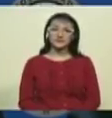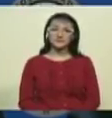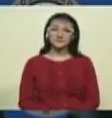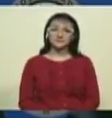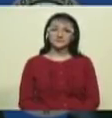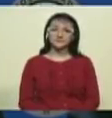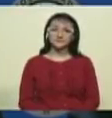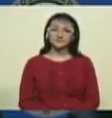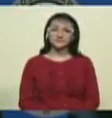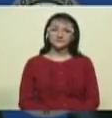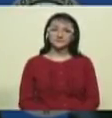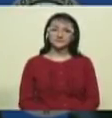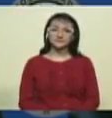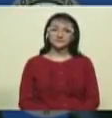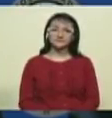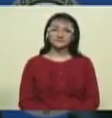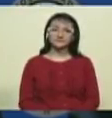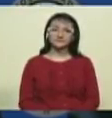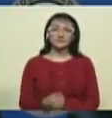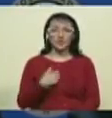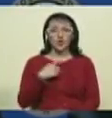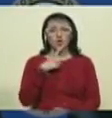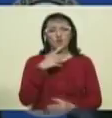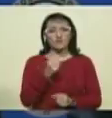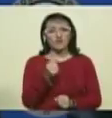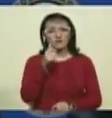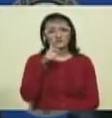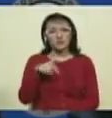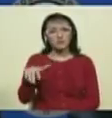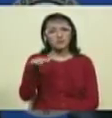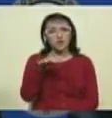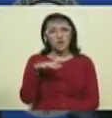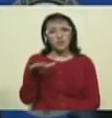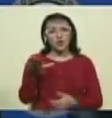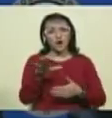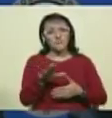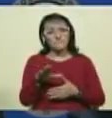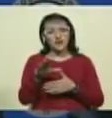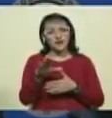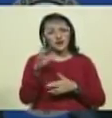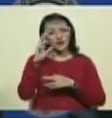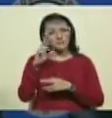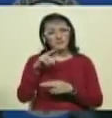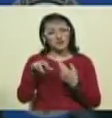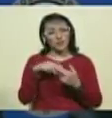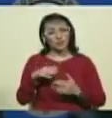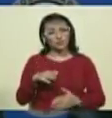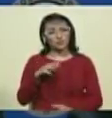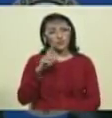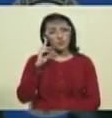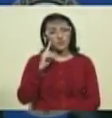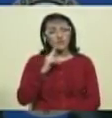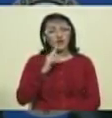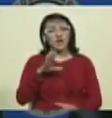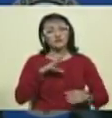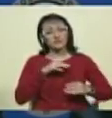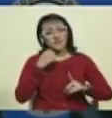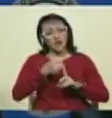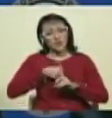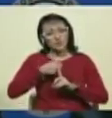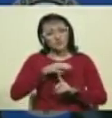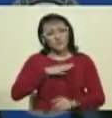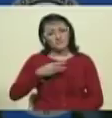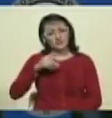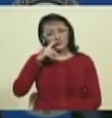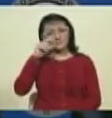Nosotros tenemos la firme convicción de que los pueblos de nuestra América respetan a la Revolución Bolivariana, reconocen las luchas del presidente